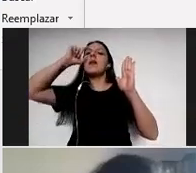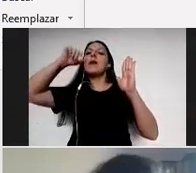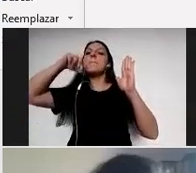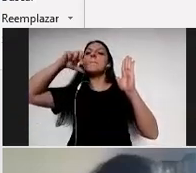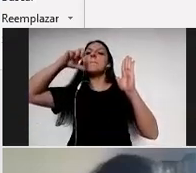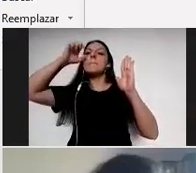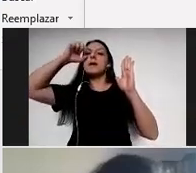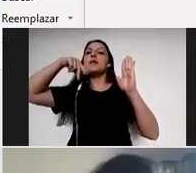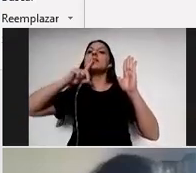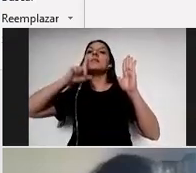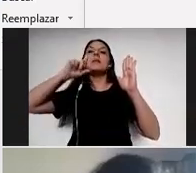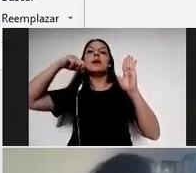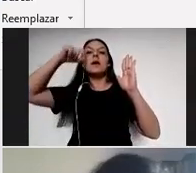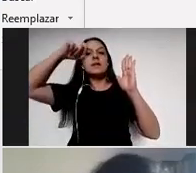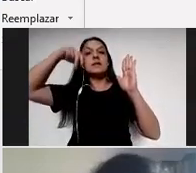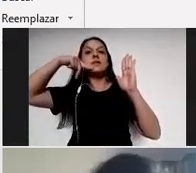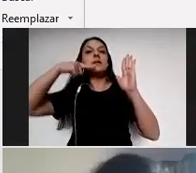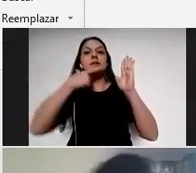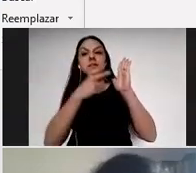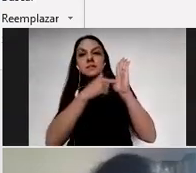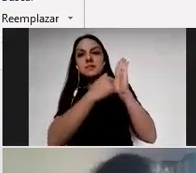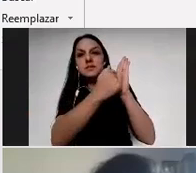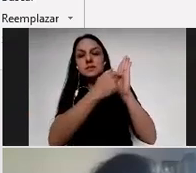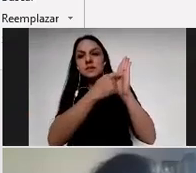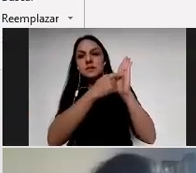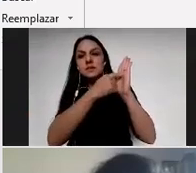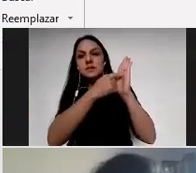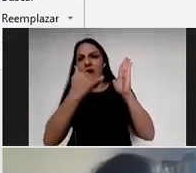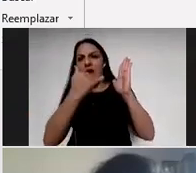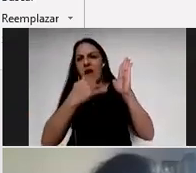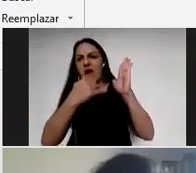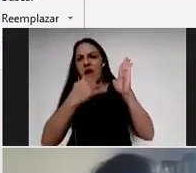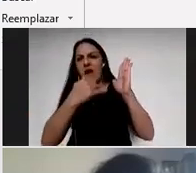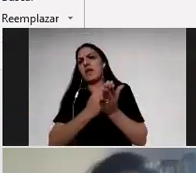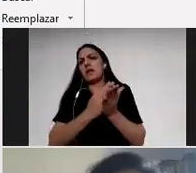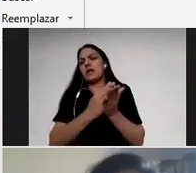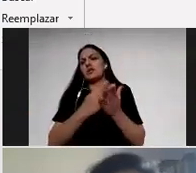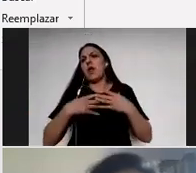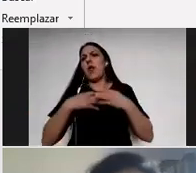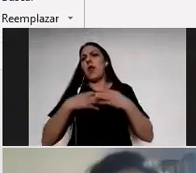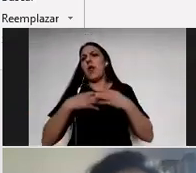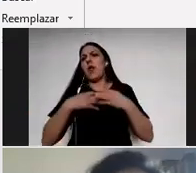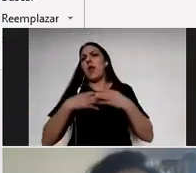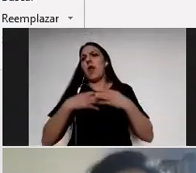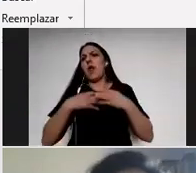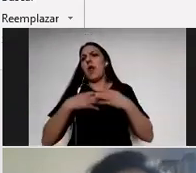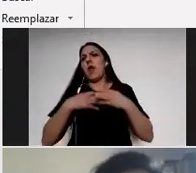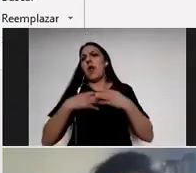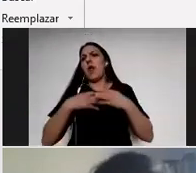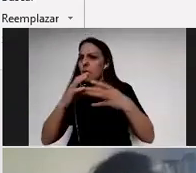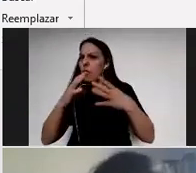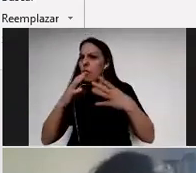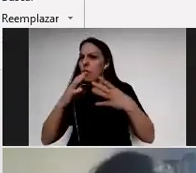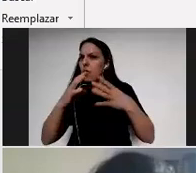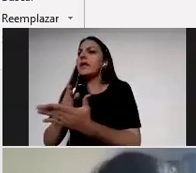derecho a la salud y no tener derecho al agua, o no puedo tener derecho a cloacas y no puedo